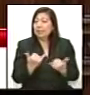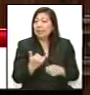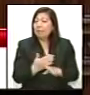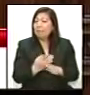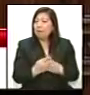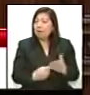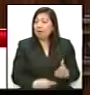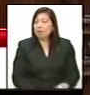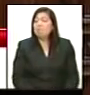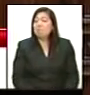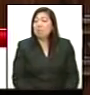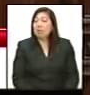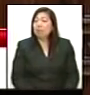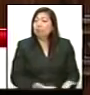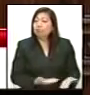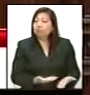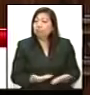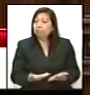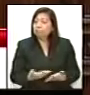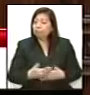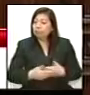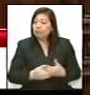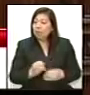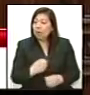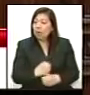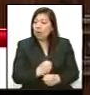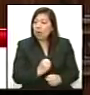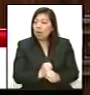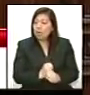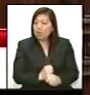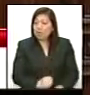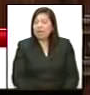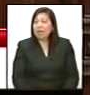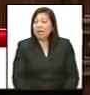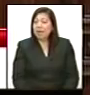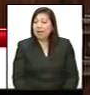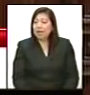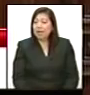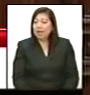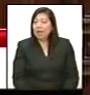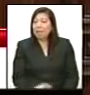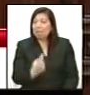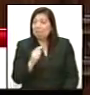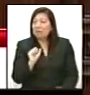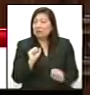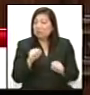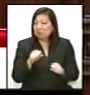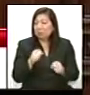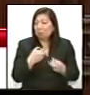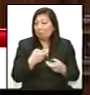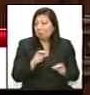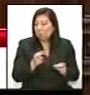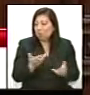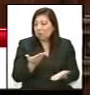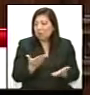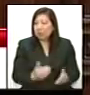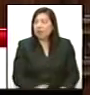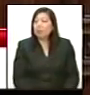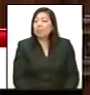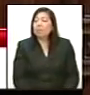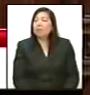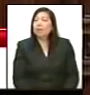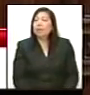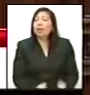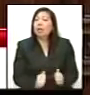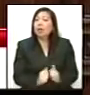modalidad de llevar adelante obras para servicios públicos,